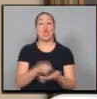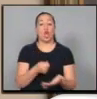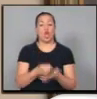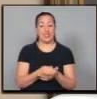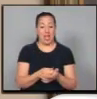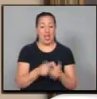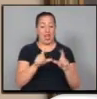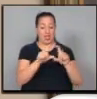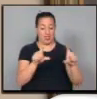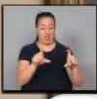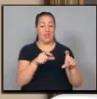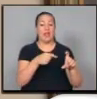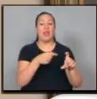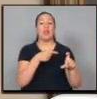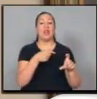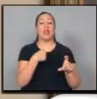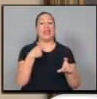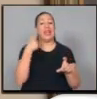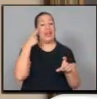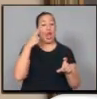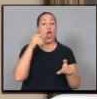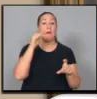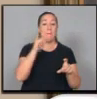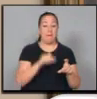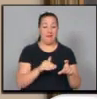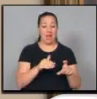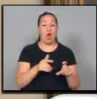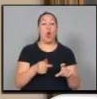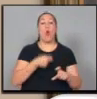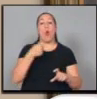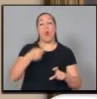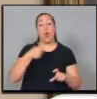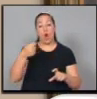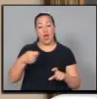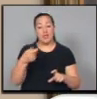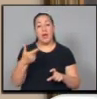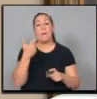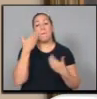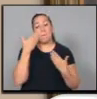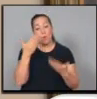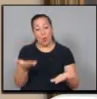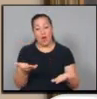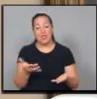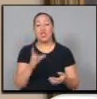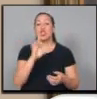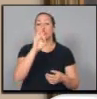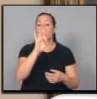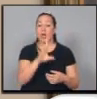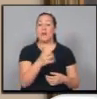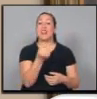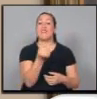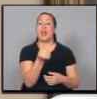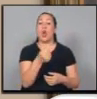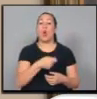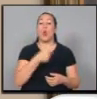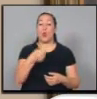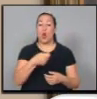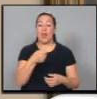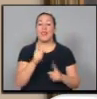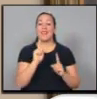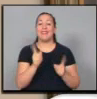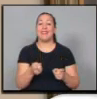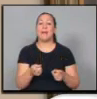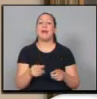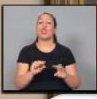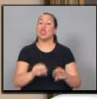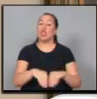nosotros creemos que va a ser más bajo que el actual, y que las cuotas muestren no solamente el valor de las cuotas, sino el costo